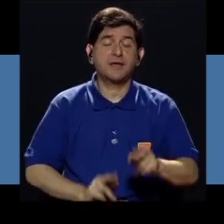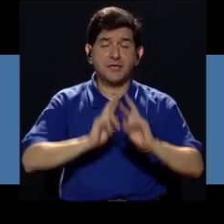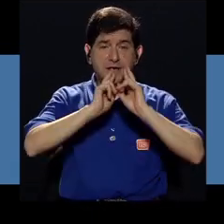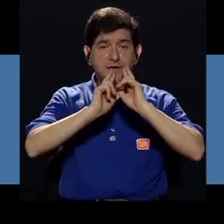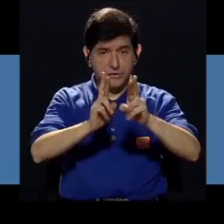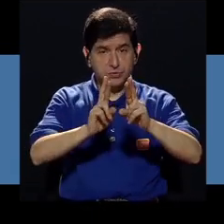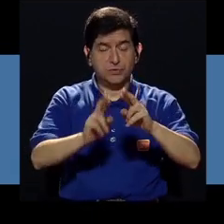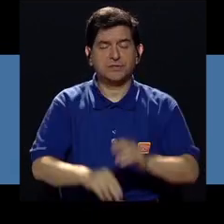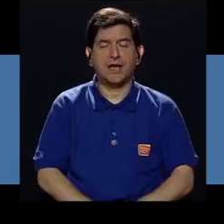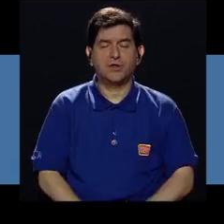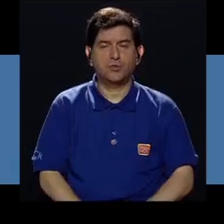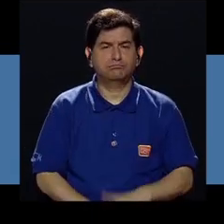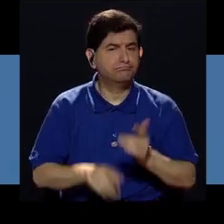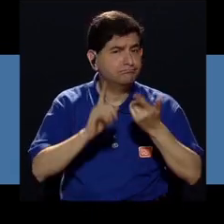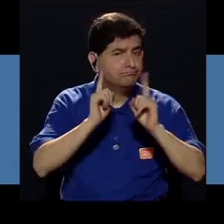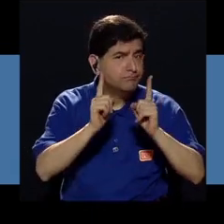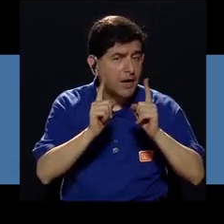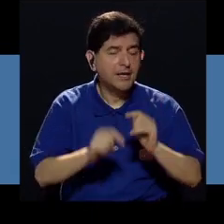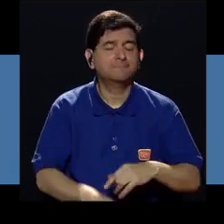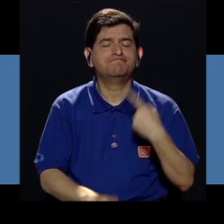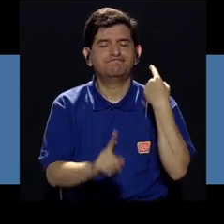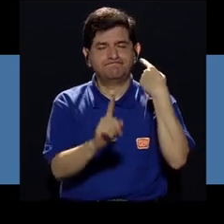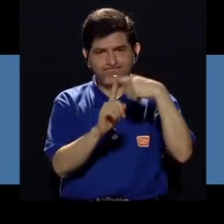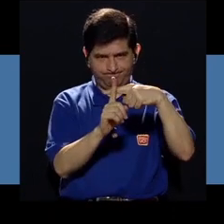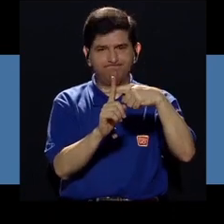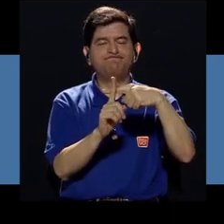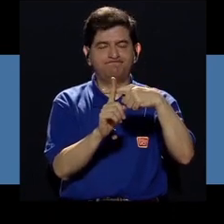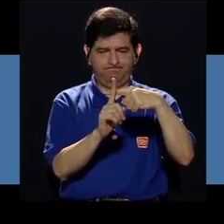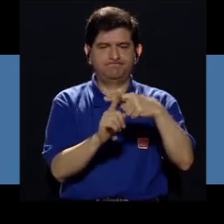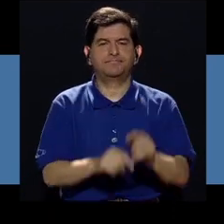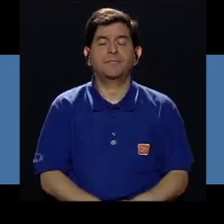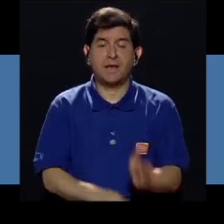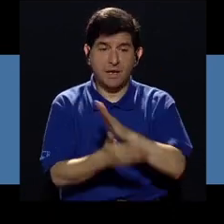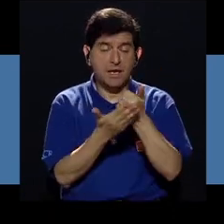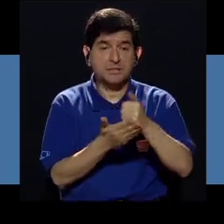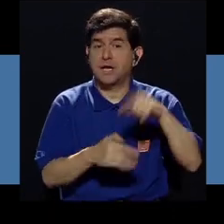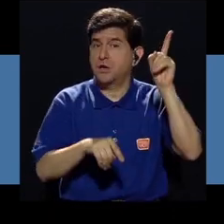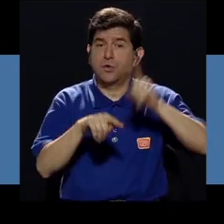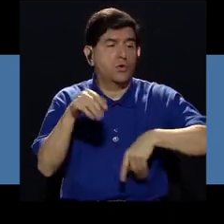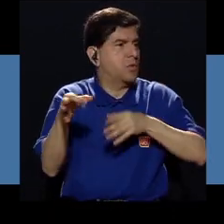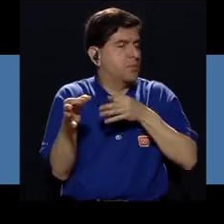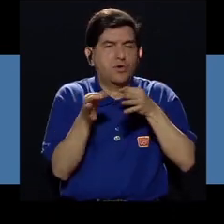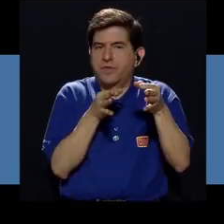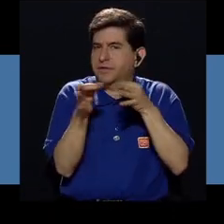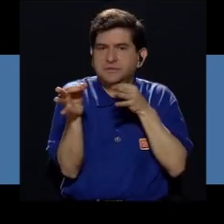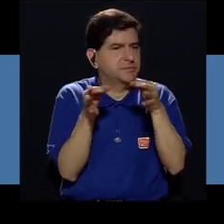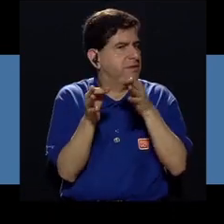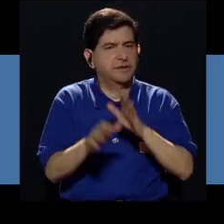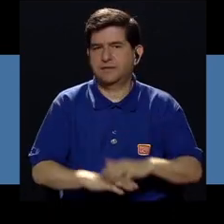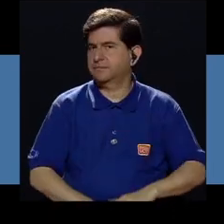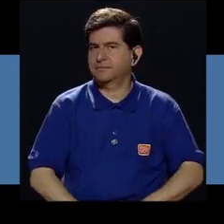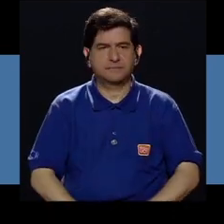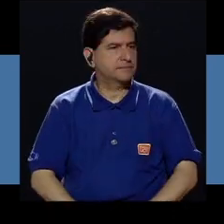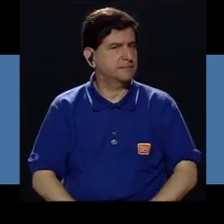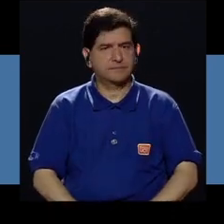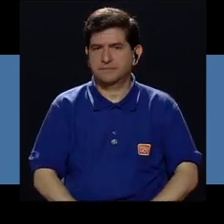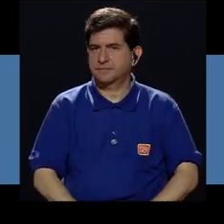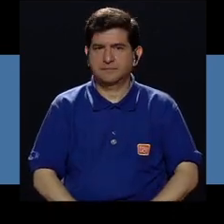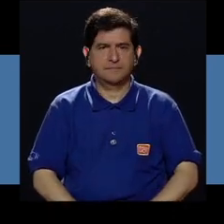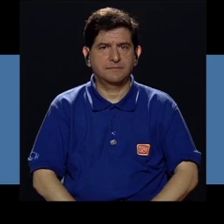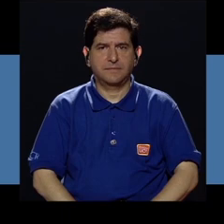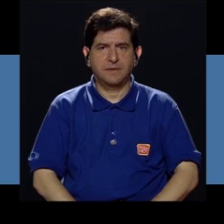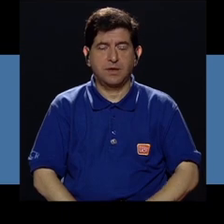resultado y el resultado salió positivo si es algo que no se puede describir es